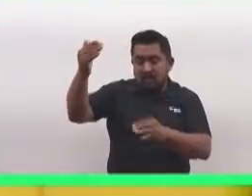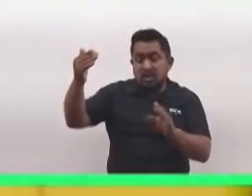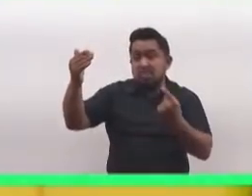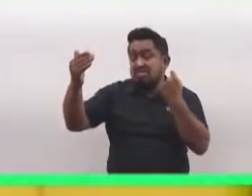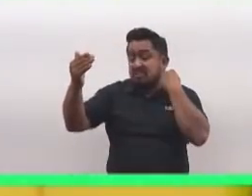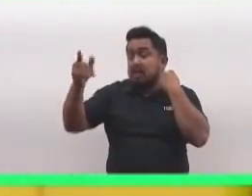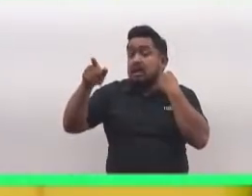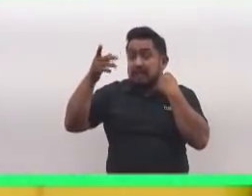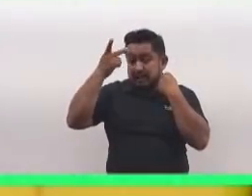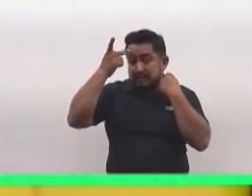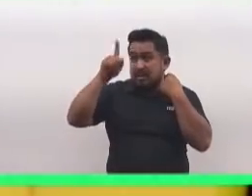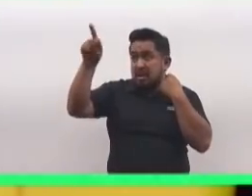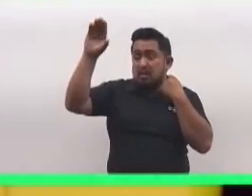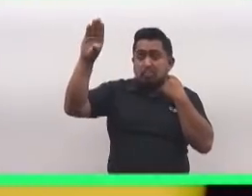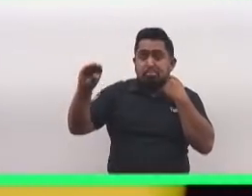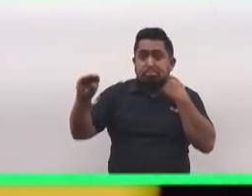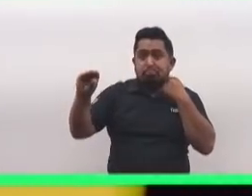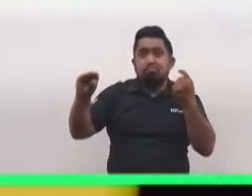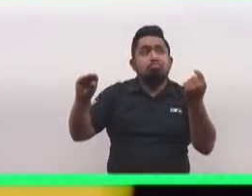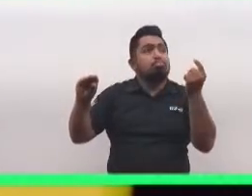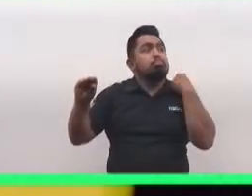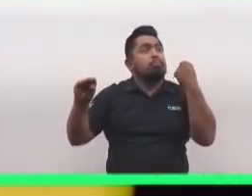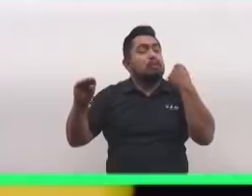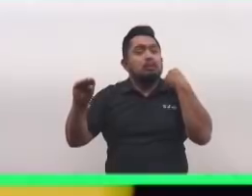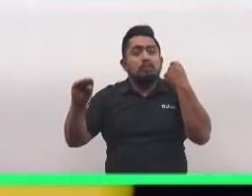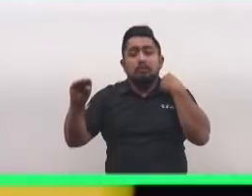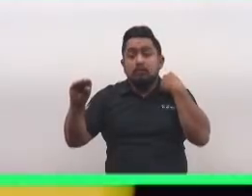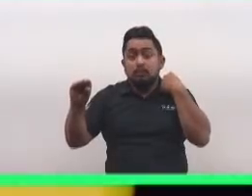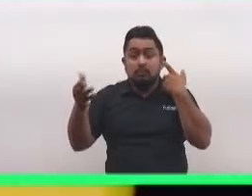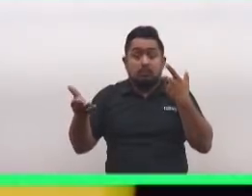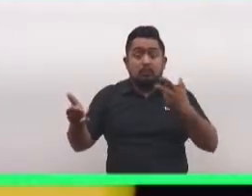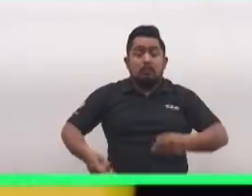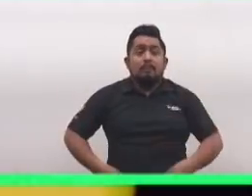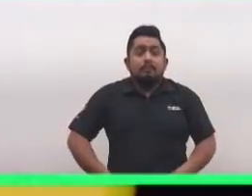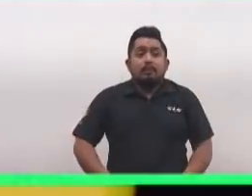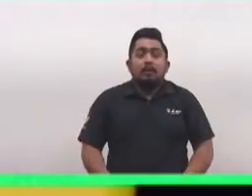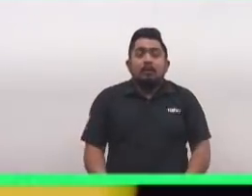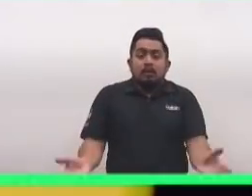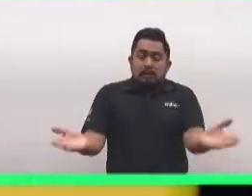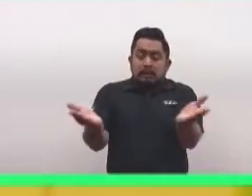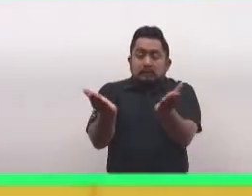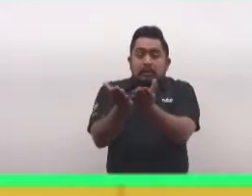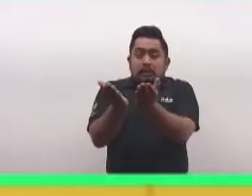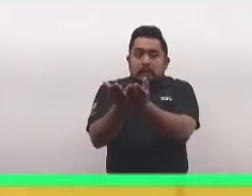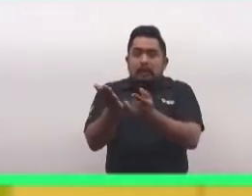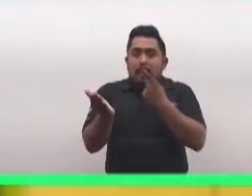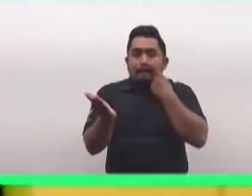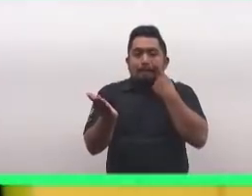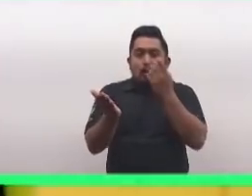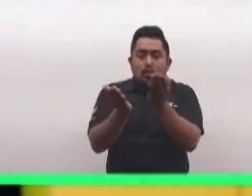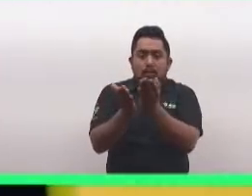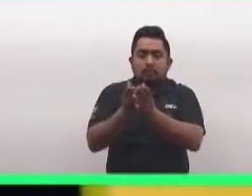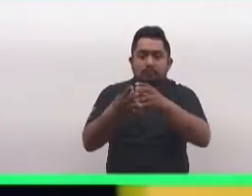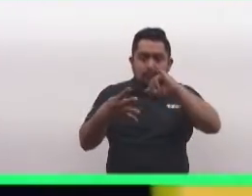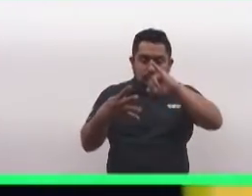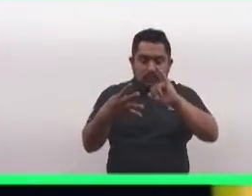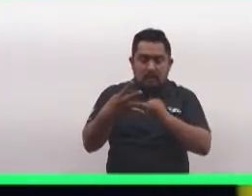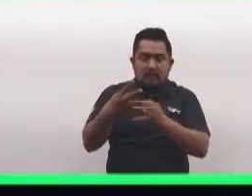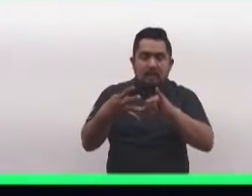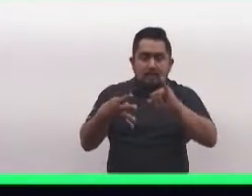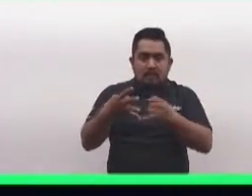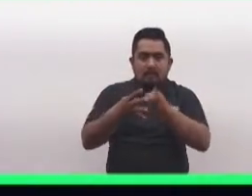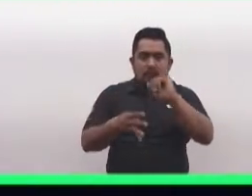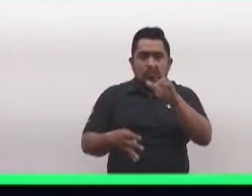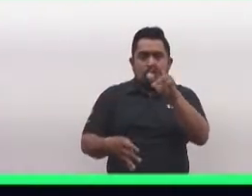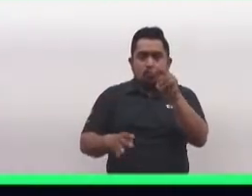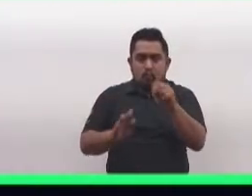importancia mis amigos y hermanos la palabra del señor si me acompaña en el evangelio de juan 14 nos